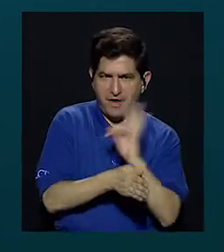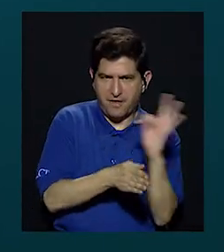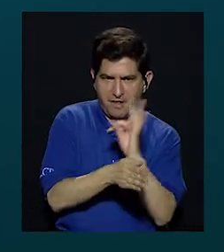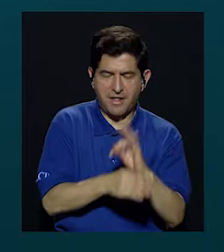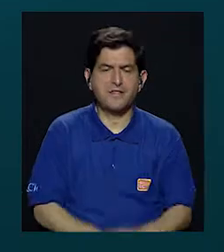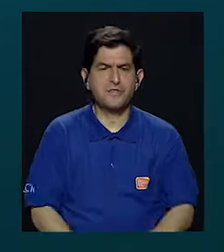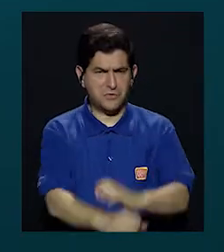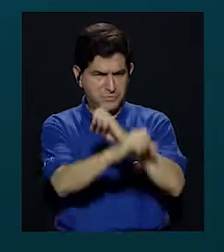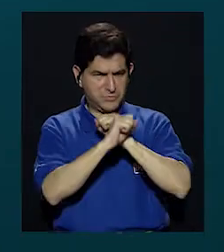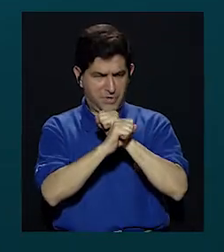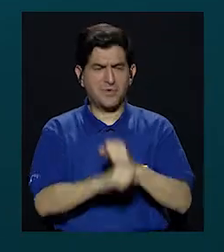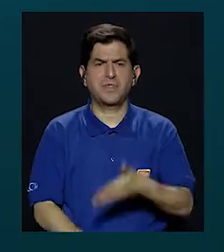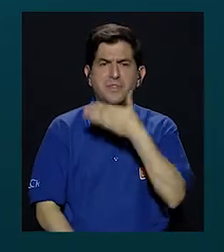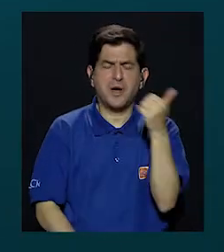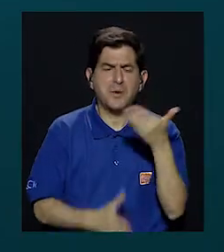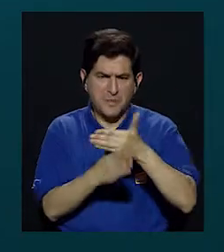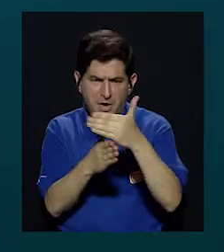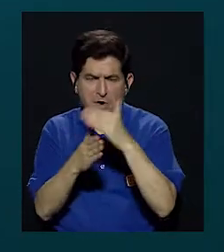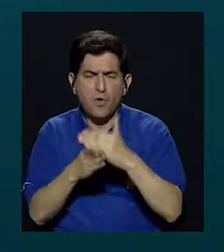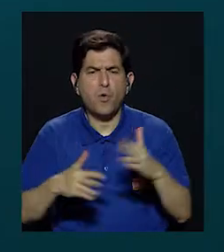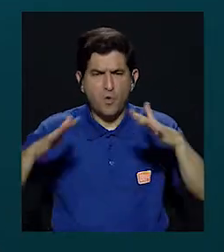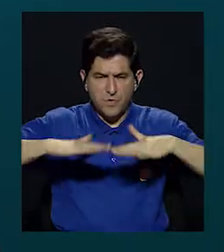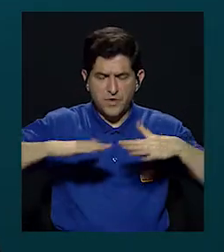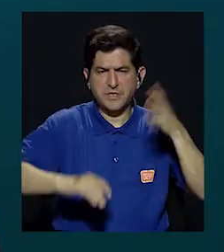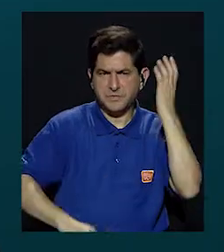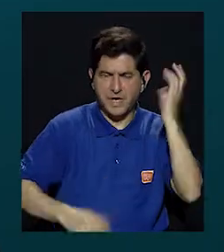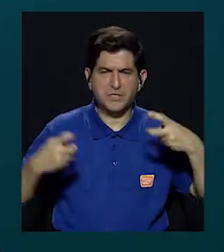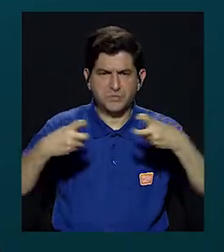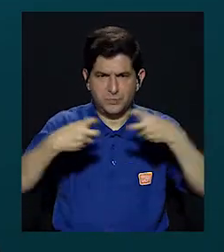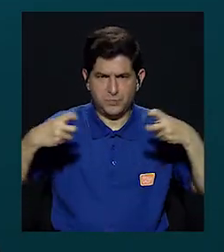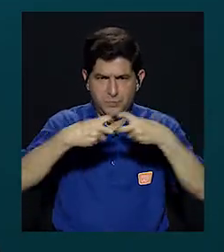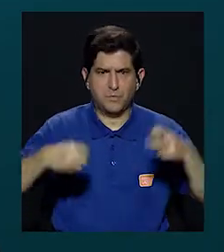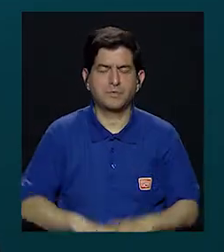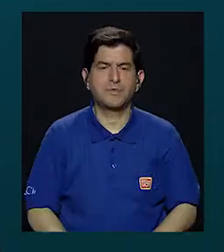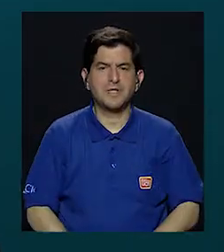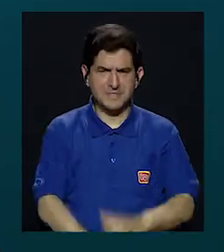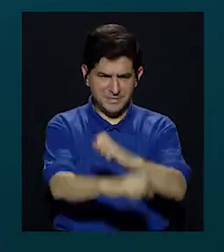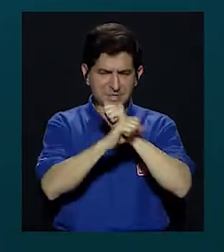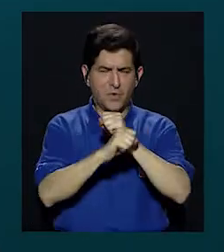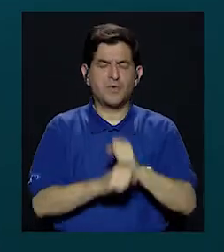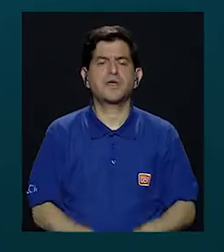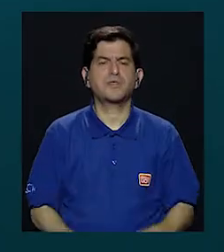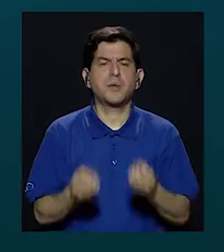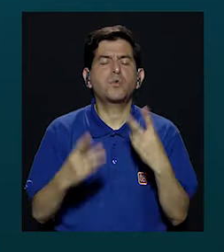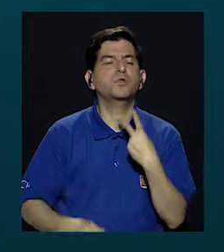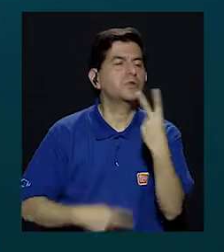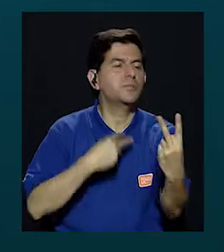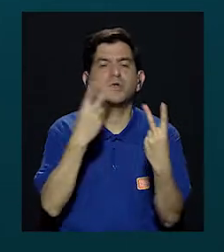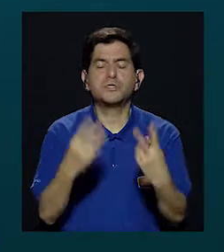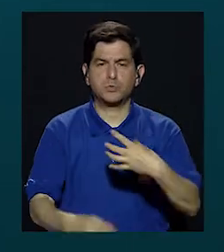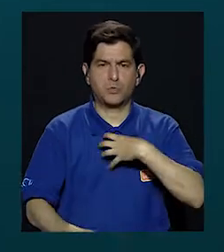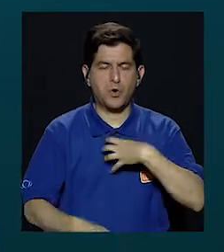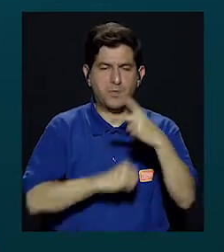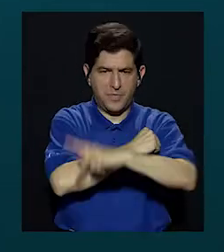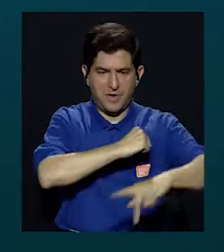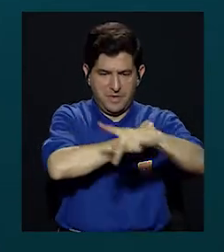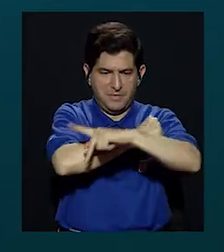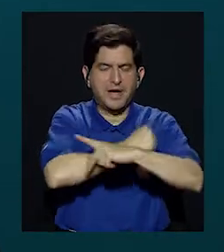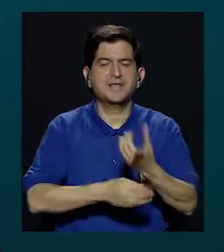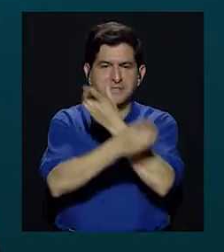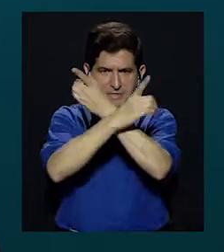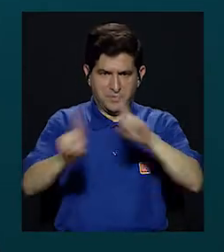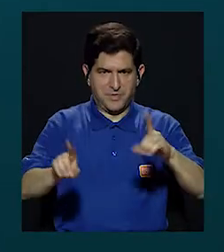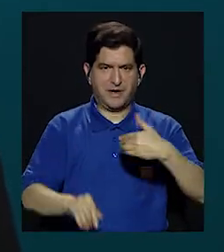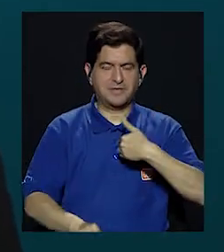radio y televisión que garantice una mejor distribución del espectro radioeléctrico y sea garante de la pluralidad de voces propia de los